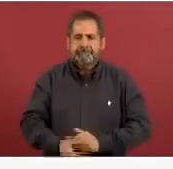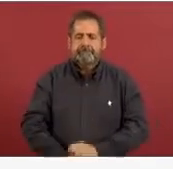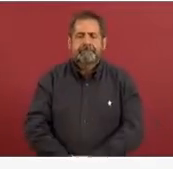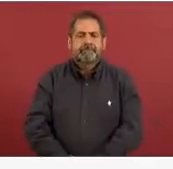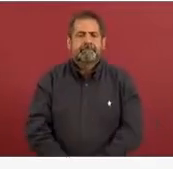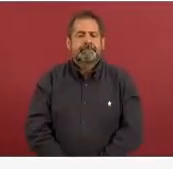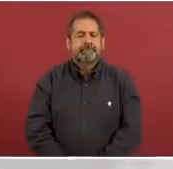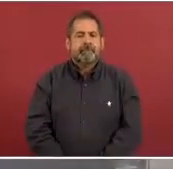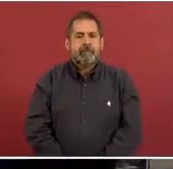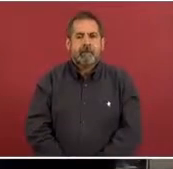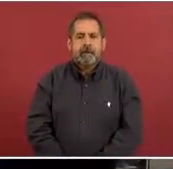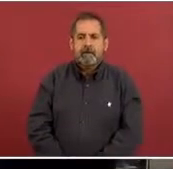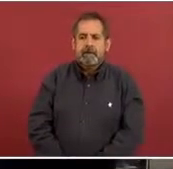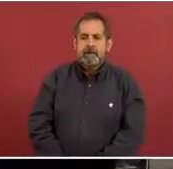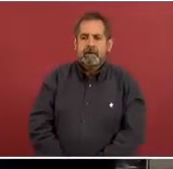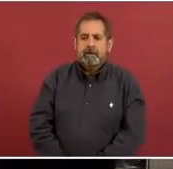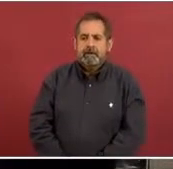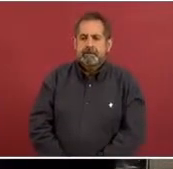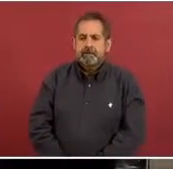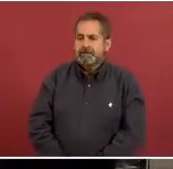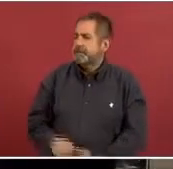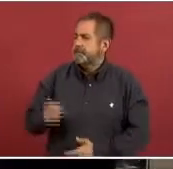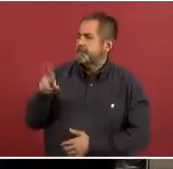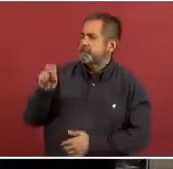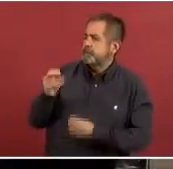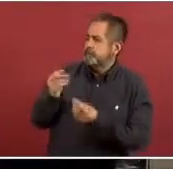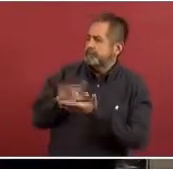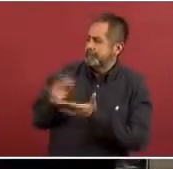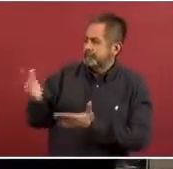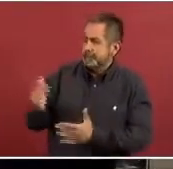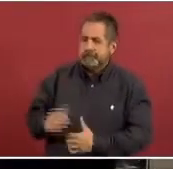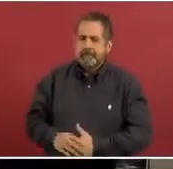Gracias, doctora Nadine Gassmann.